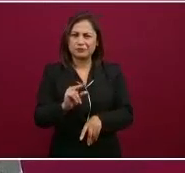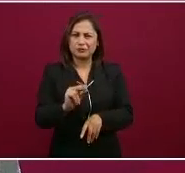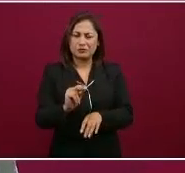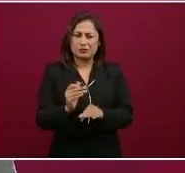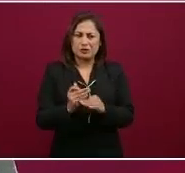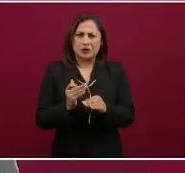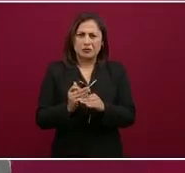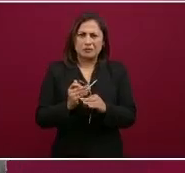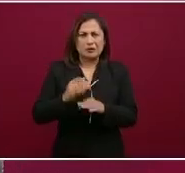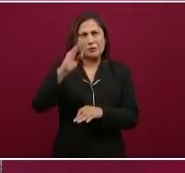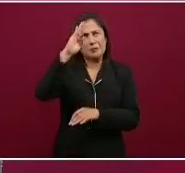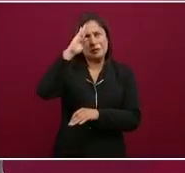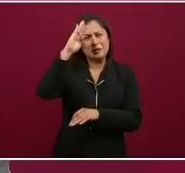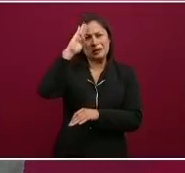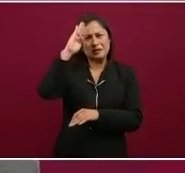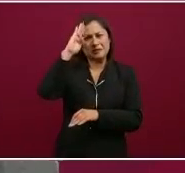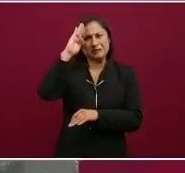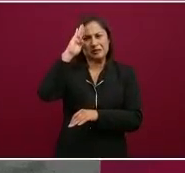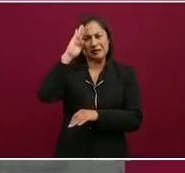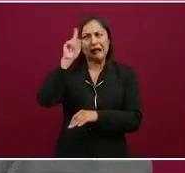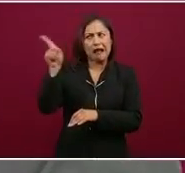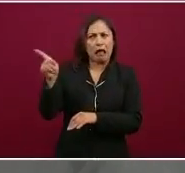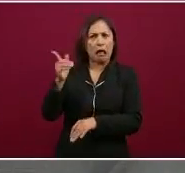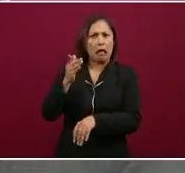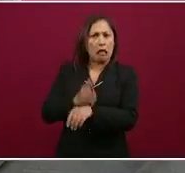sea, no se puede sentenciar